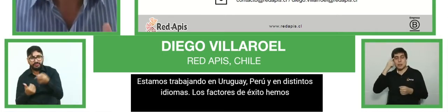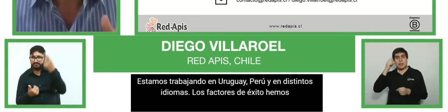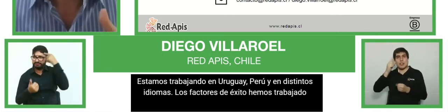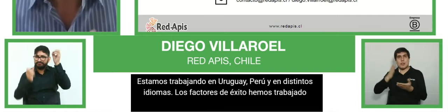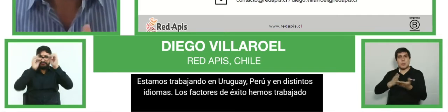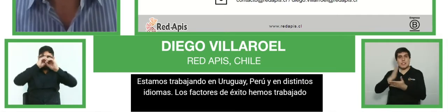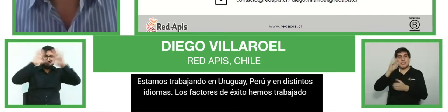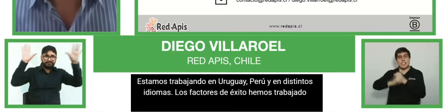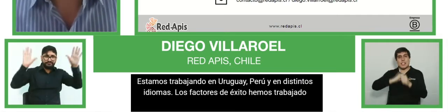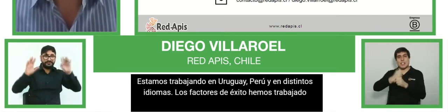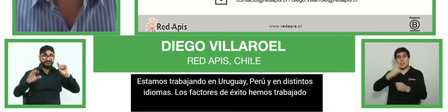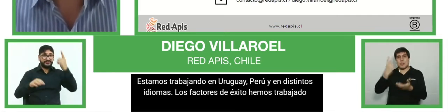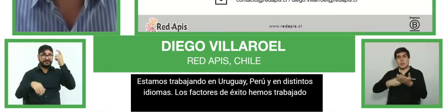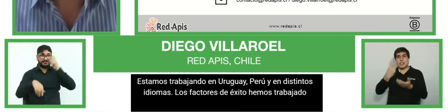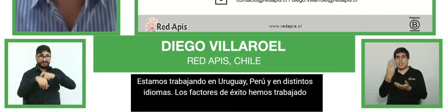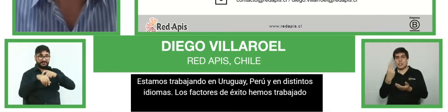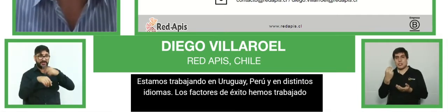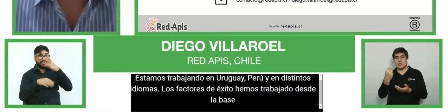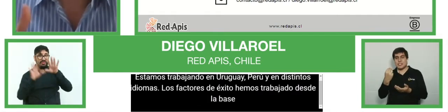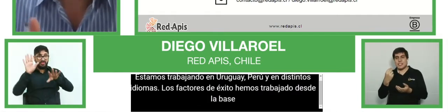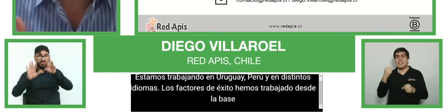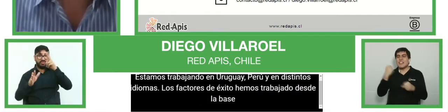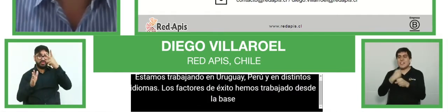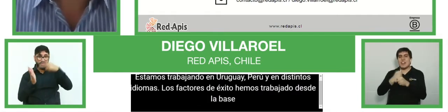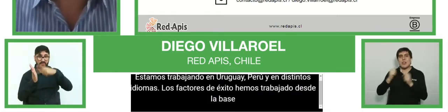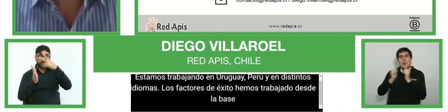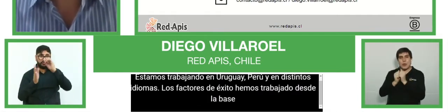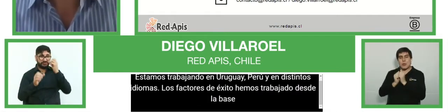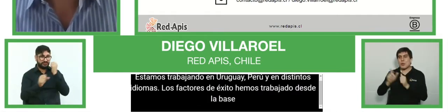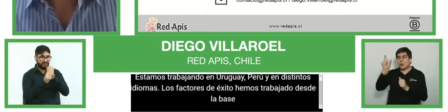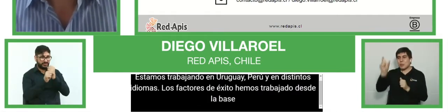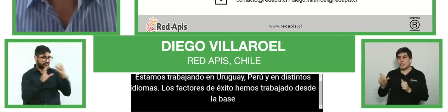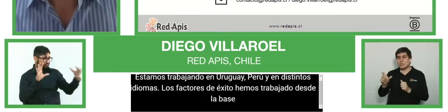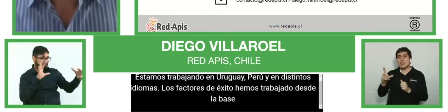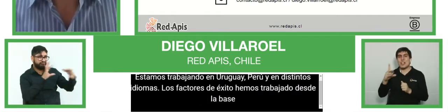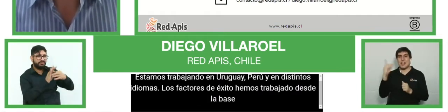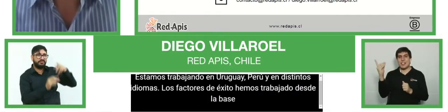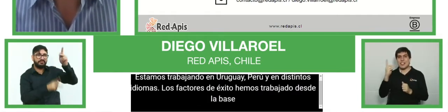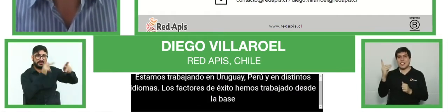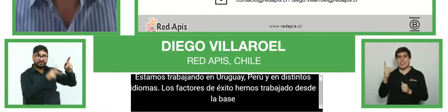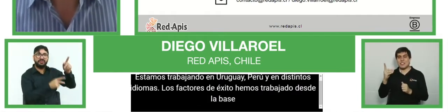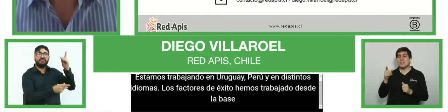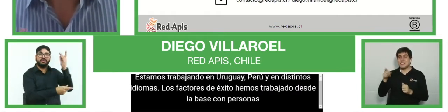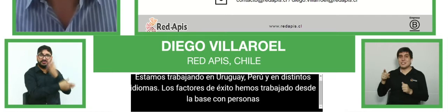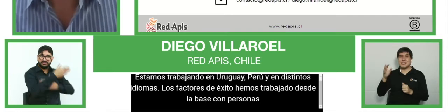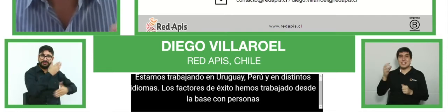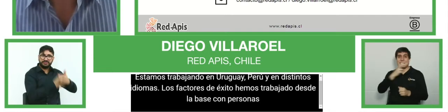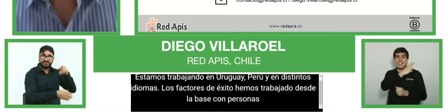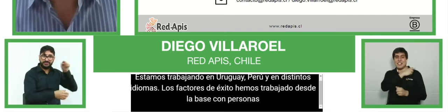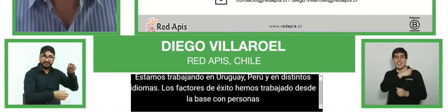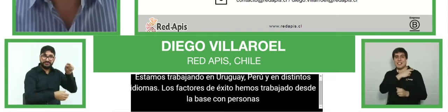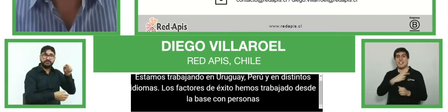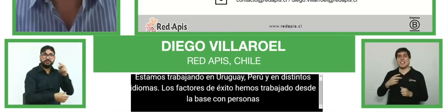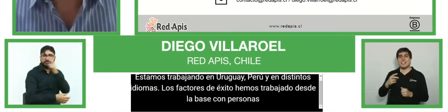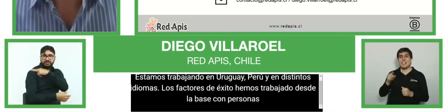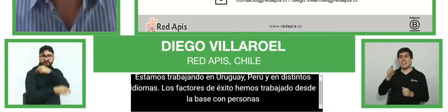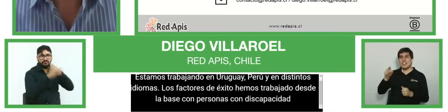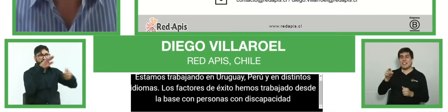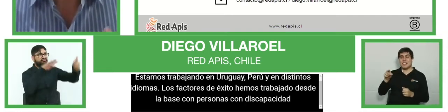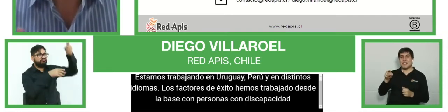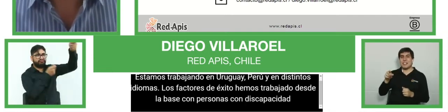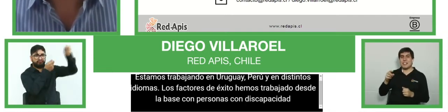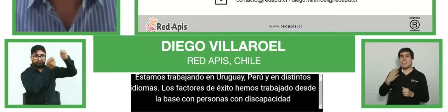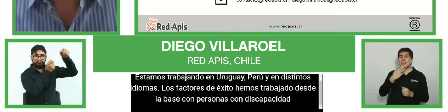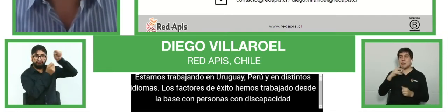con personas con discapacidad en el equipo, bueno, y una es una cofundadora. Además, también tenemos un equipo de alto desempeño y